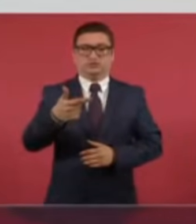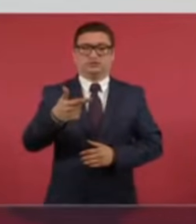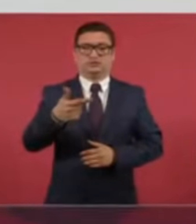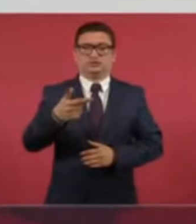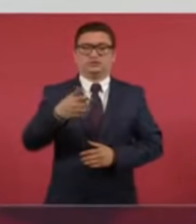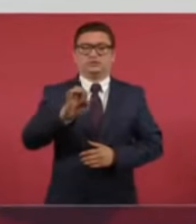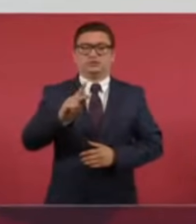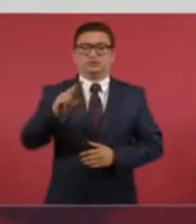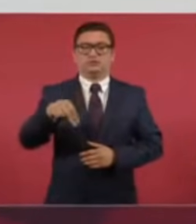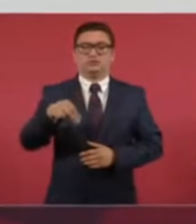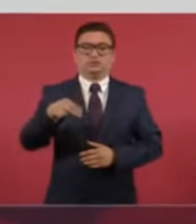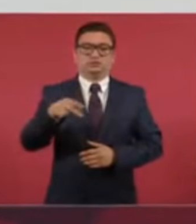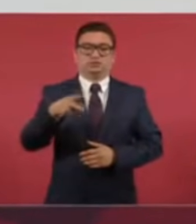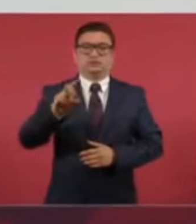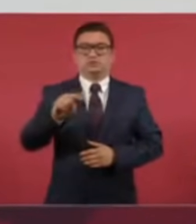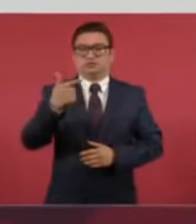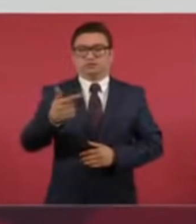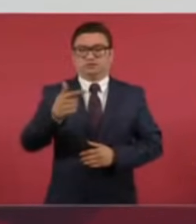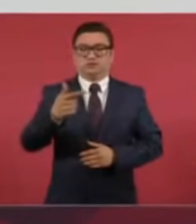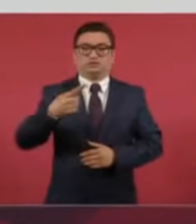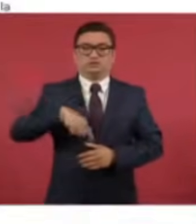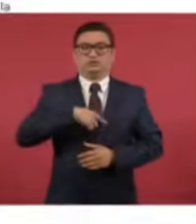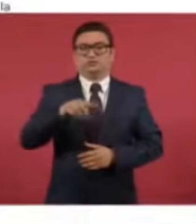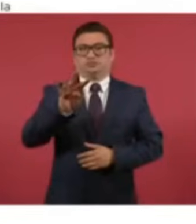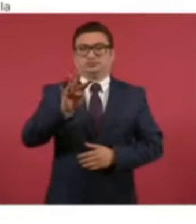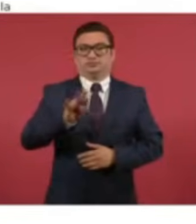37 Peña y 19 nosotros. Y